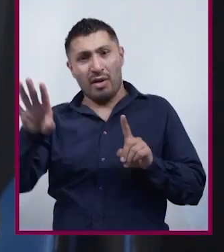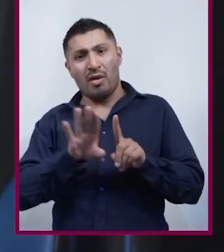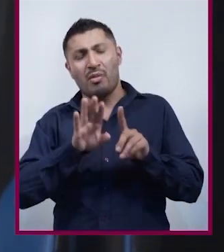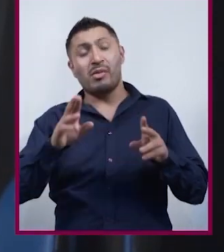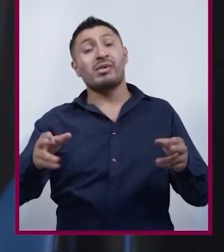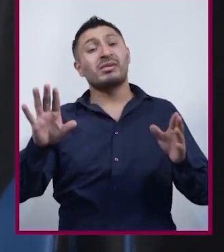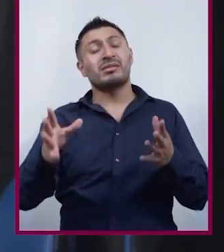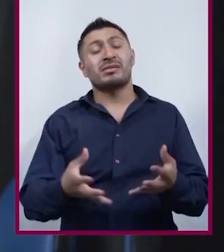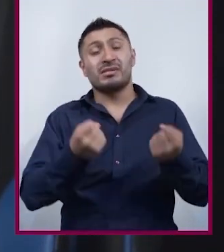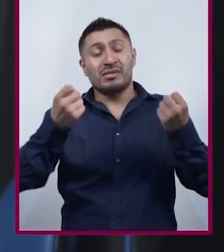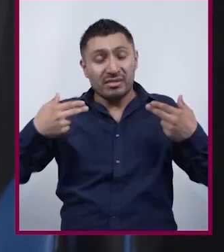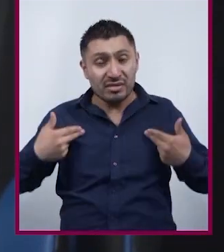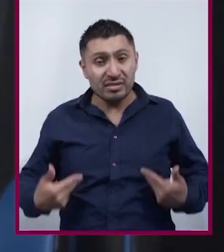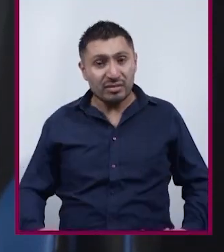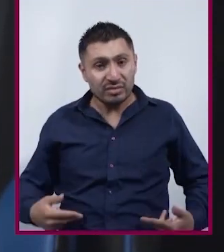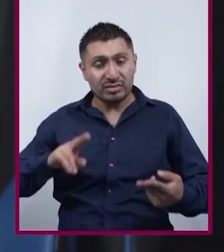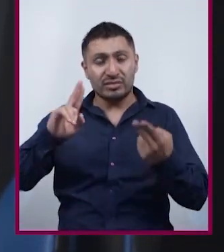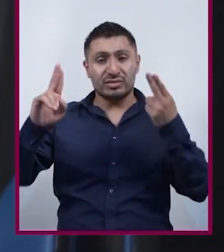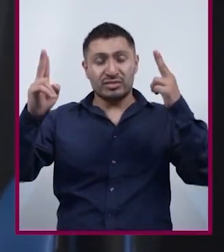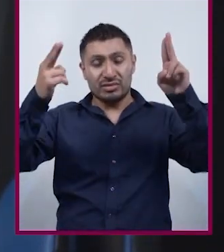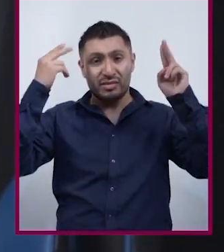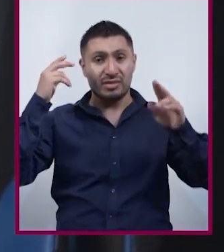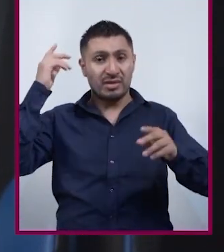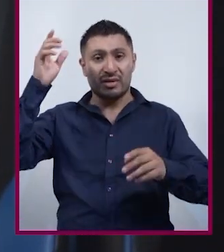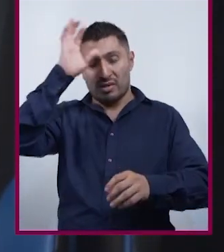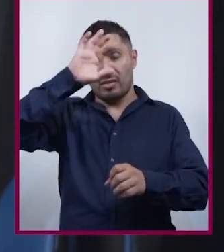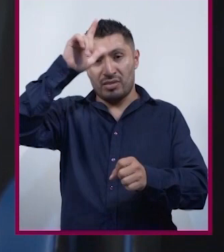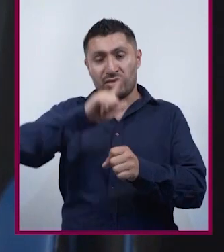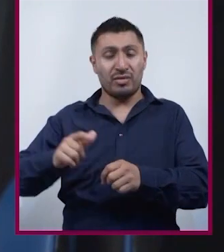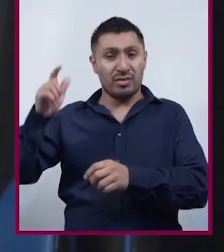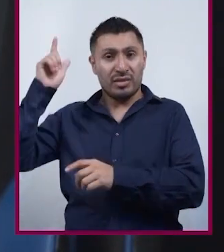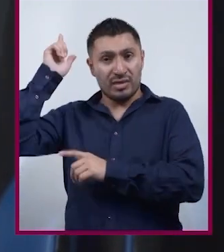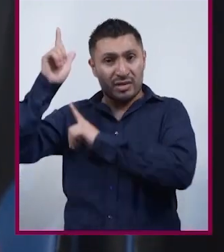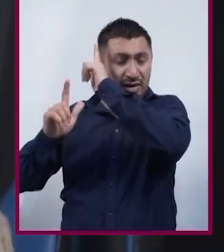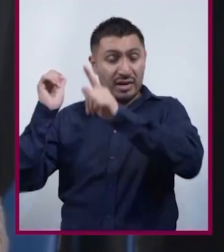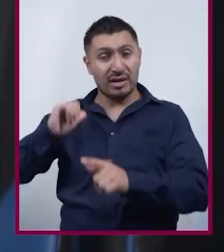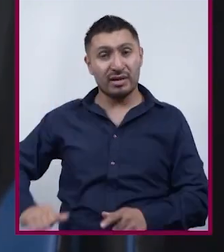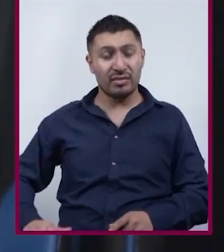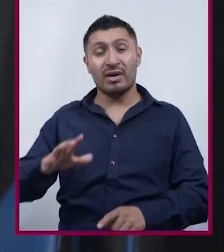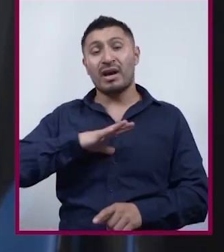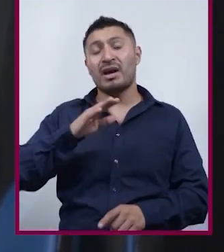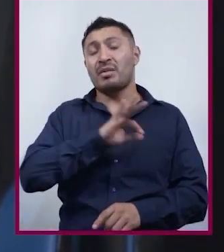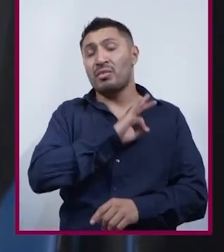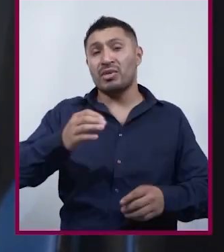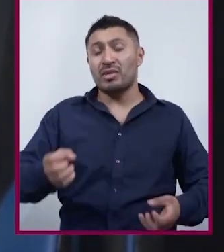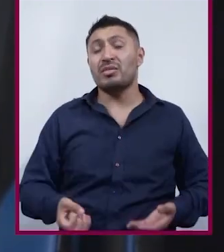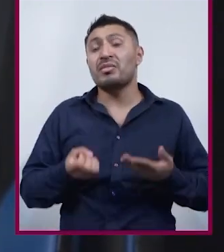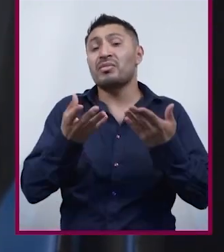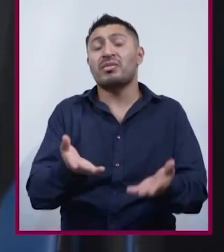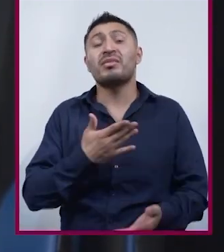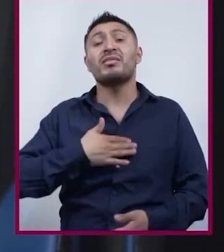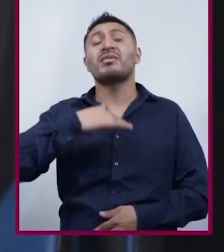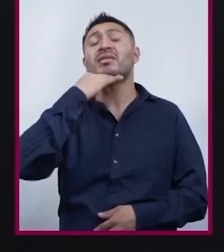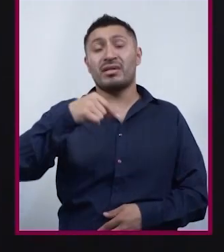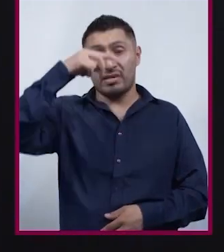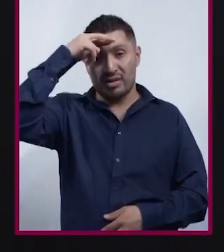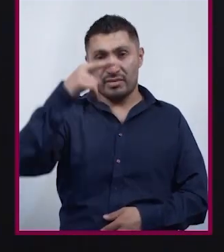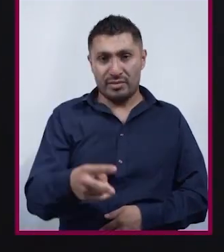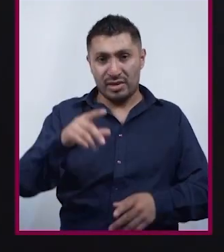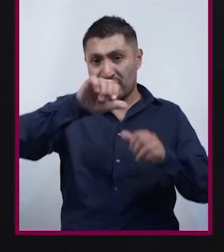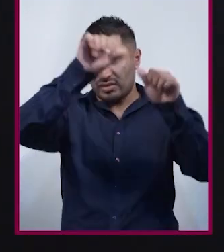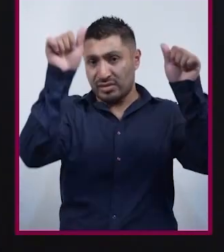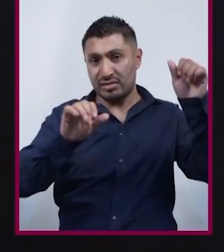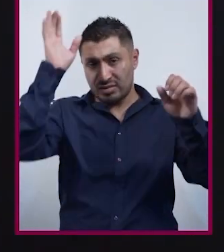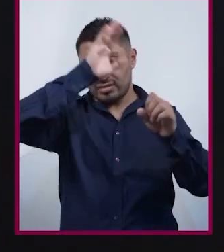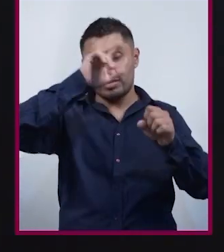el humanismo universal de la cultura griega, podían brindarle dignidad al pueblo mexicano mediante el arte y la cultura. Leían